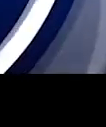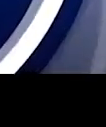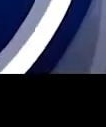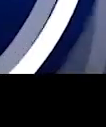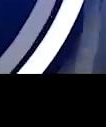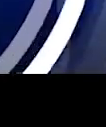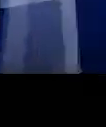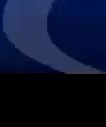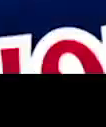¡Gracias!